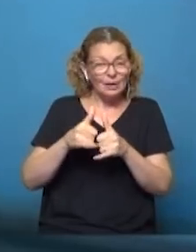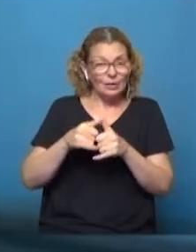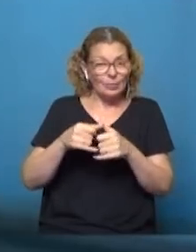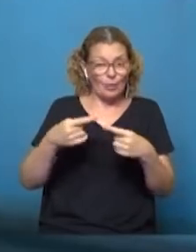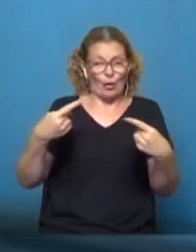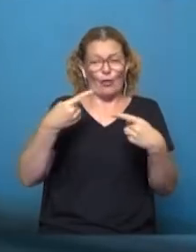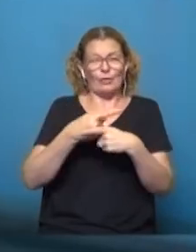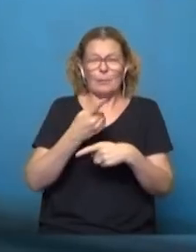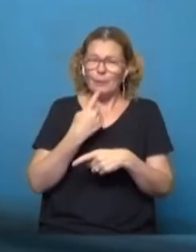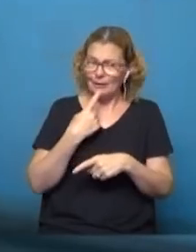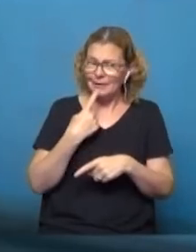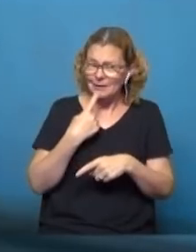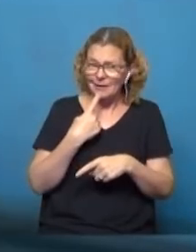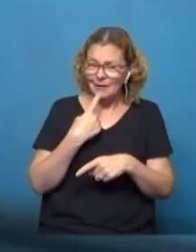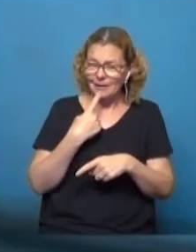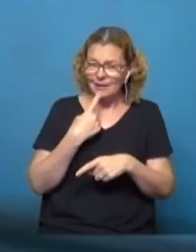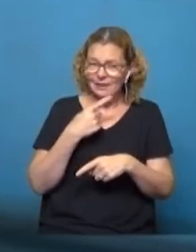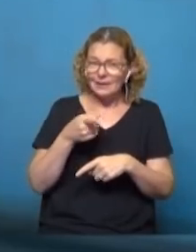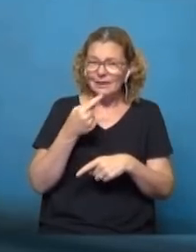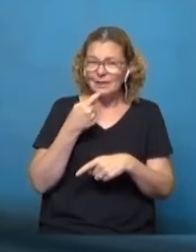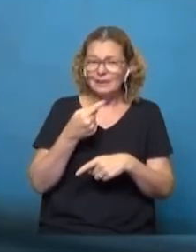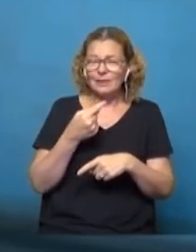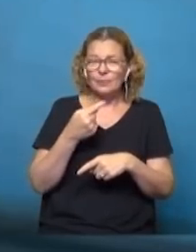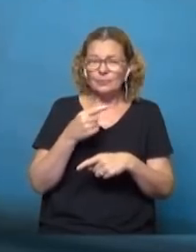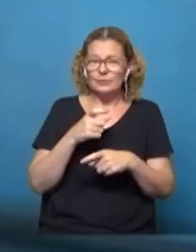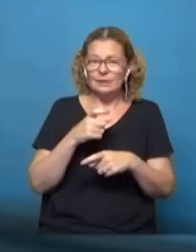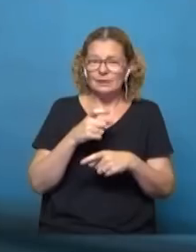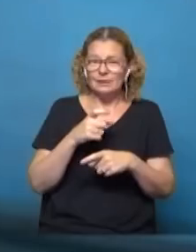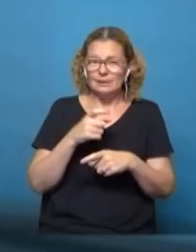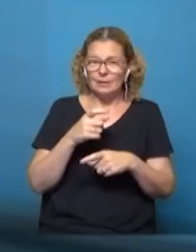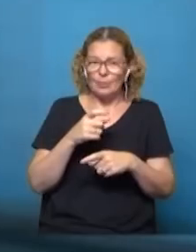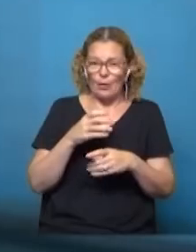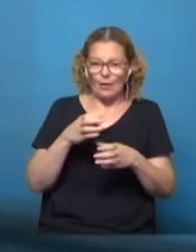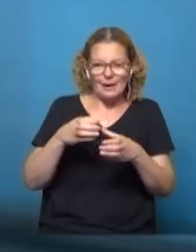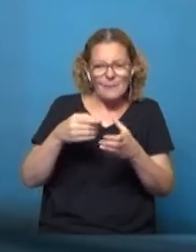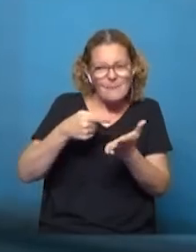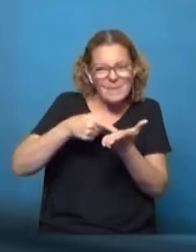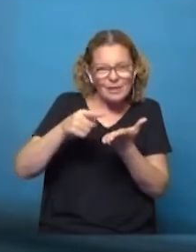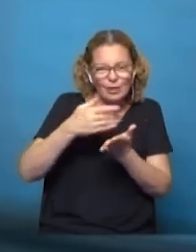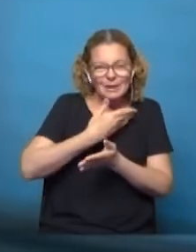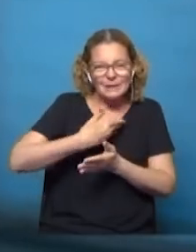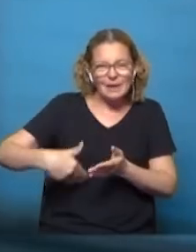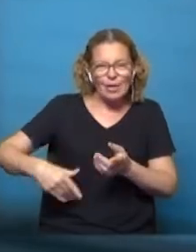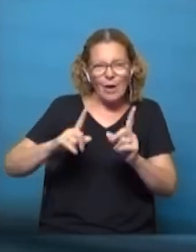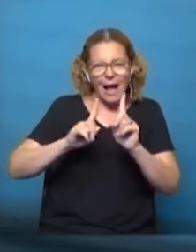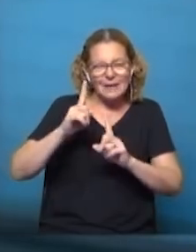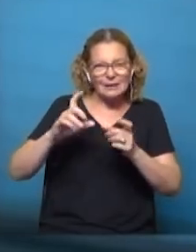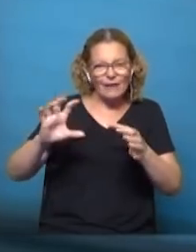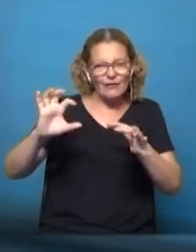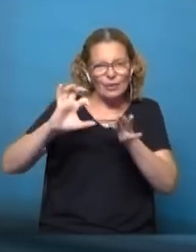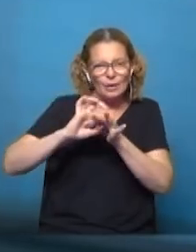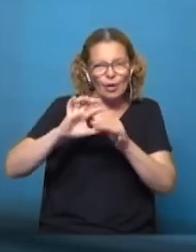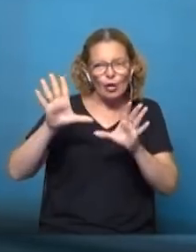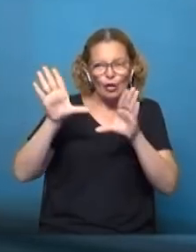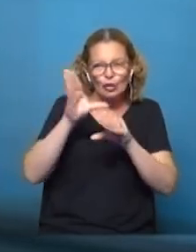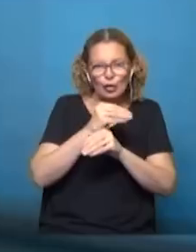acusación política y el hecho de tener en el corazón del estado alguien que estaba vinculado con todos